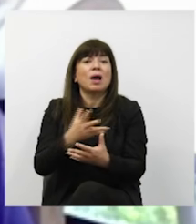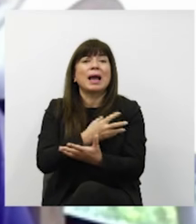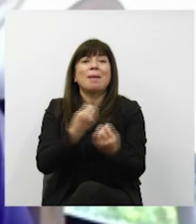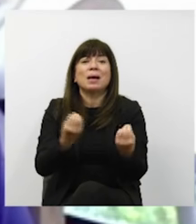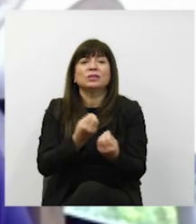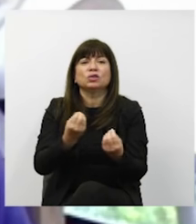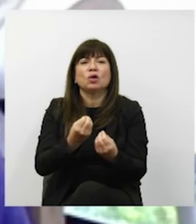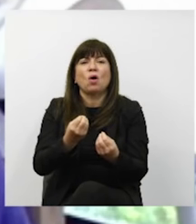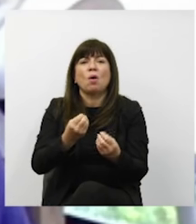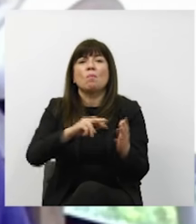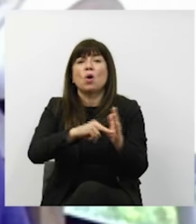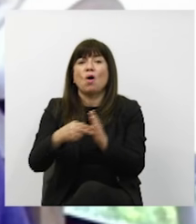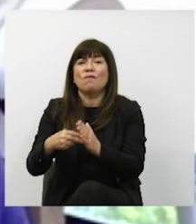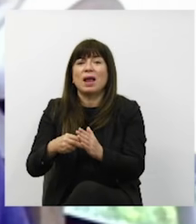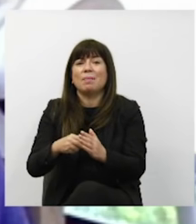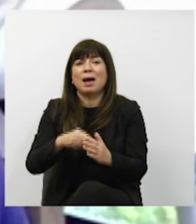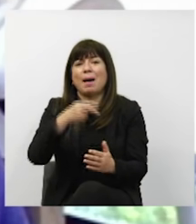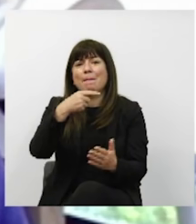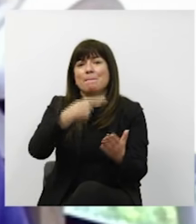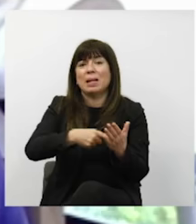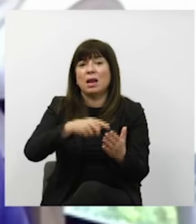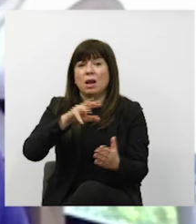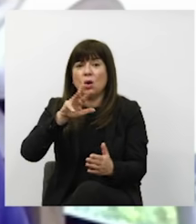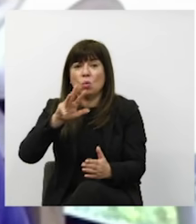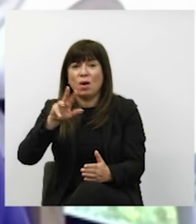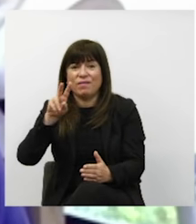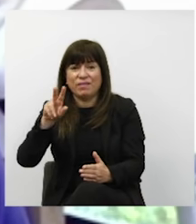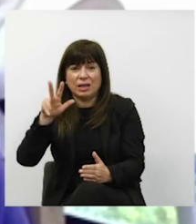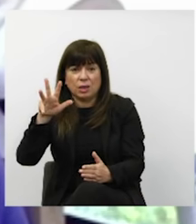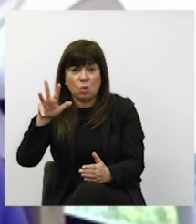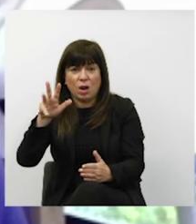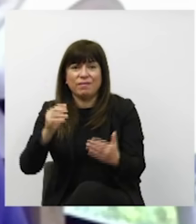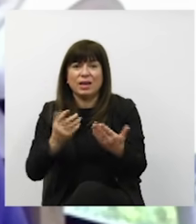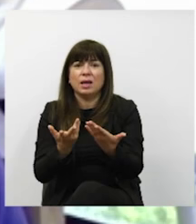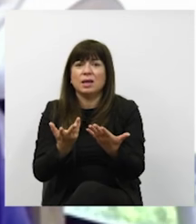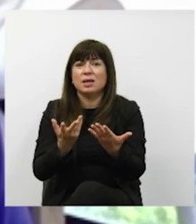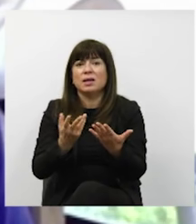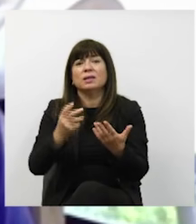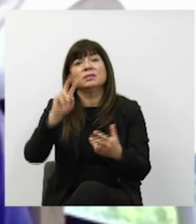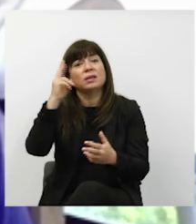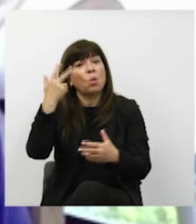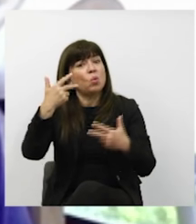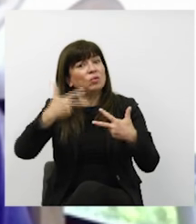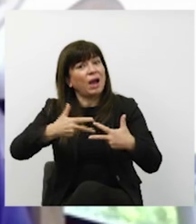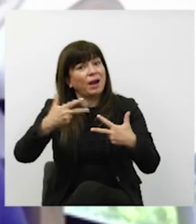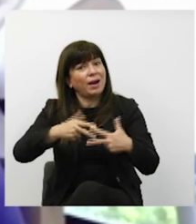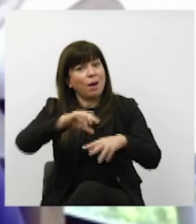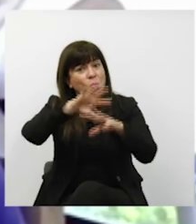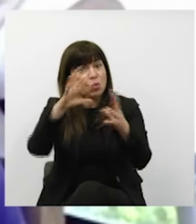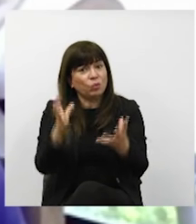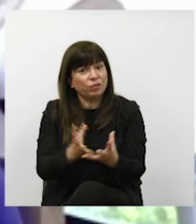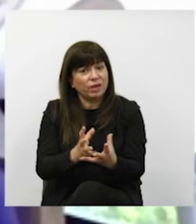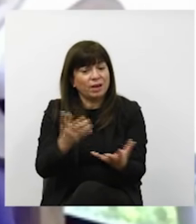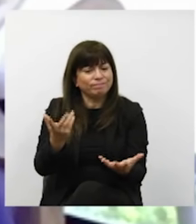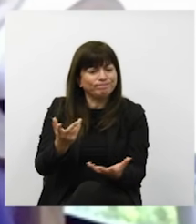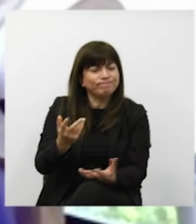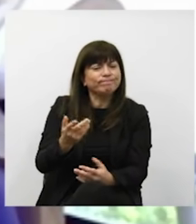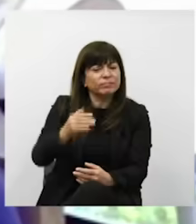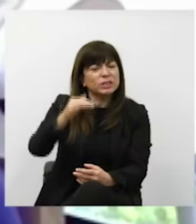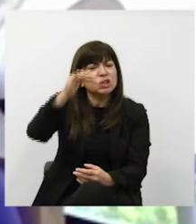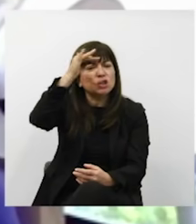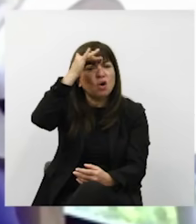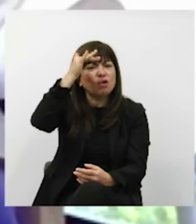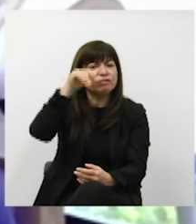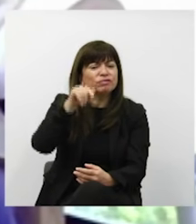crisis del 29 y después de la Segunda Guerra Mundial y el nacimiento del Estado de Bienestar, tiene confianza en que esto que se dice,